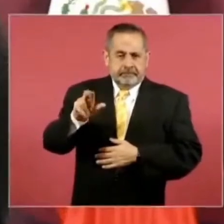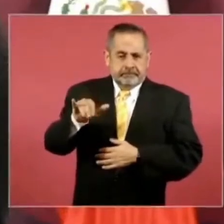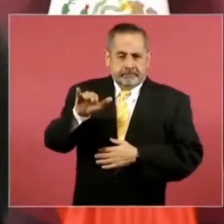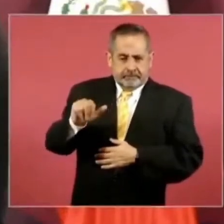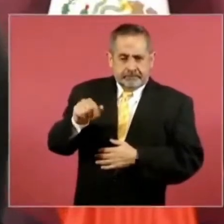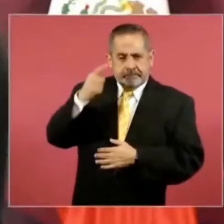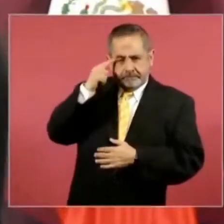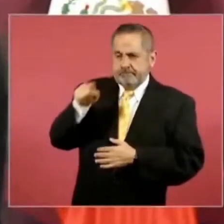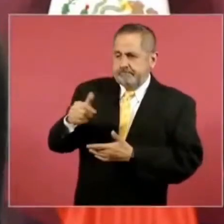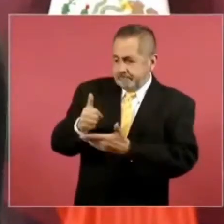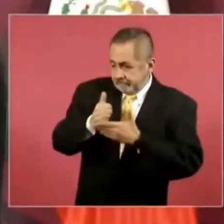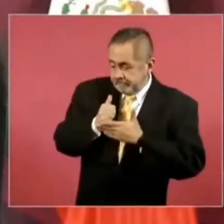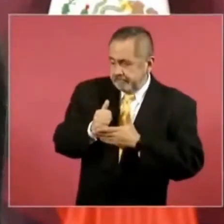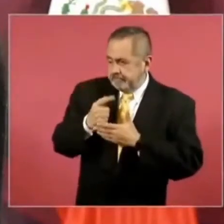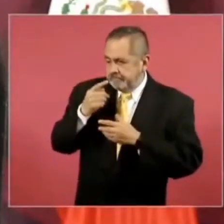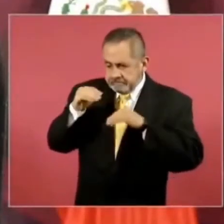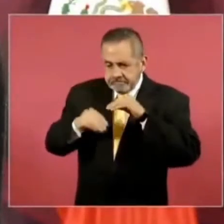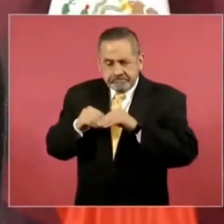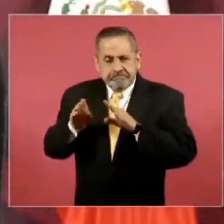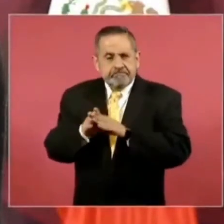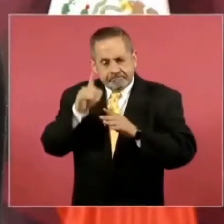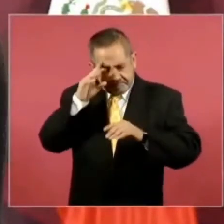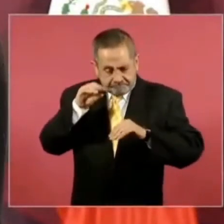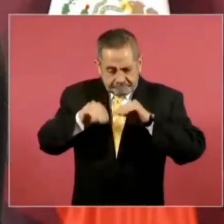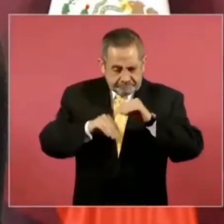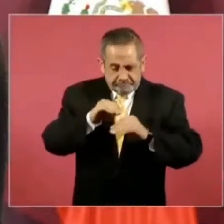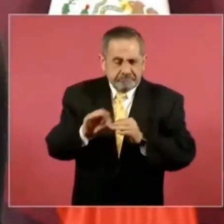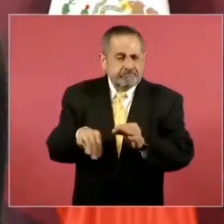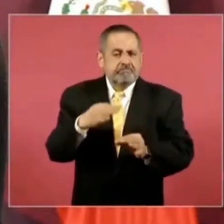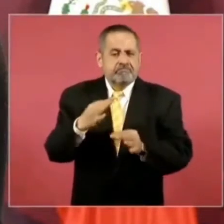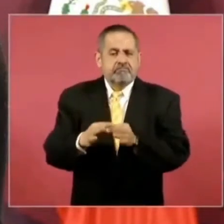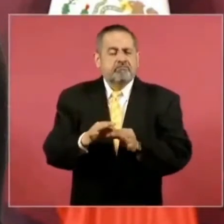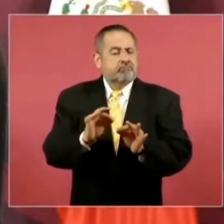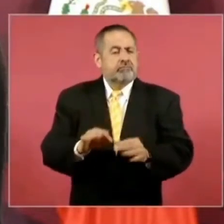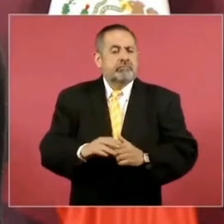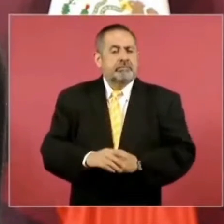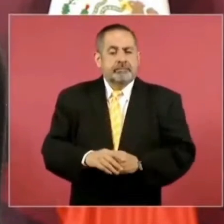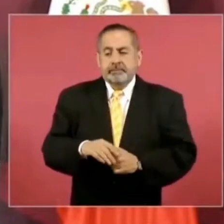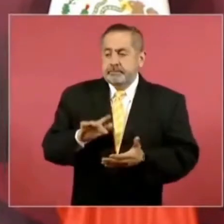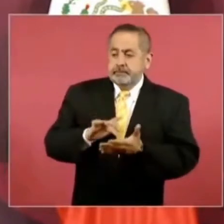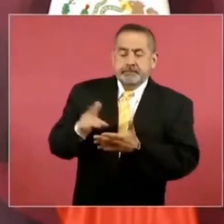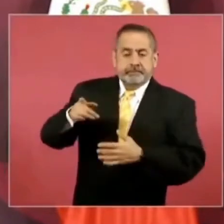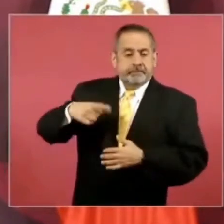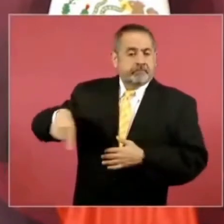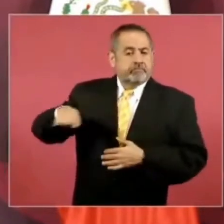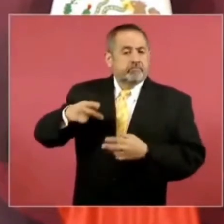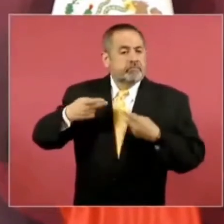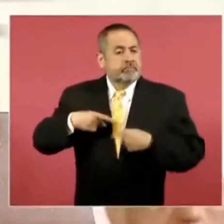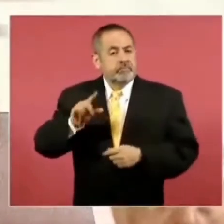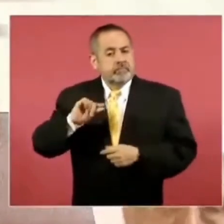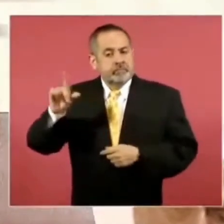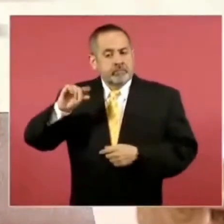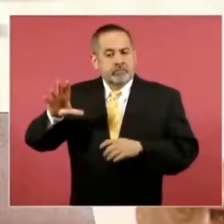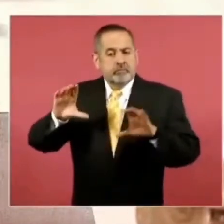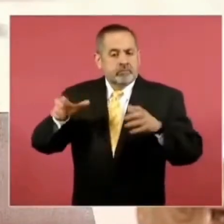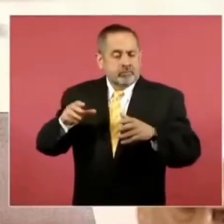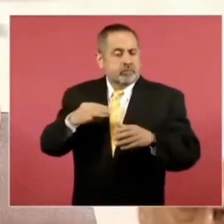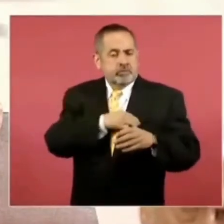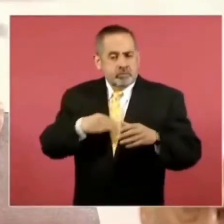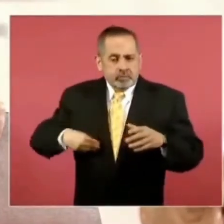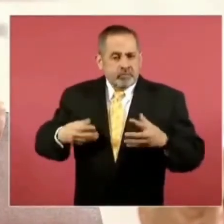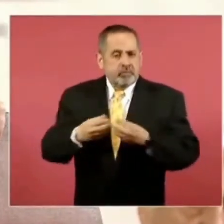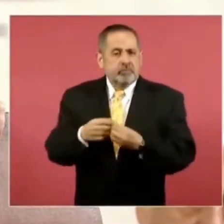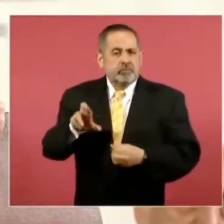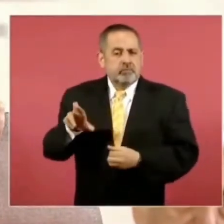que esta obra se concluyera, agradecer a las autoridades municipales del